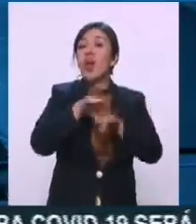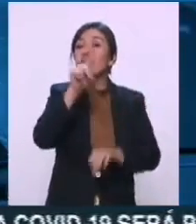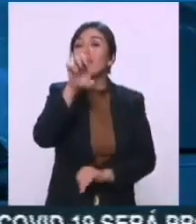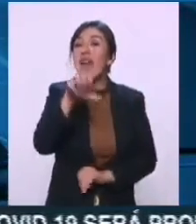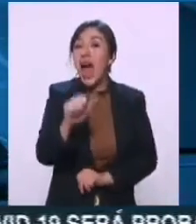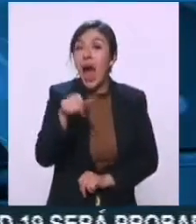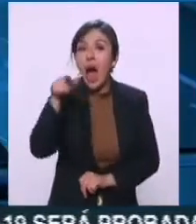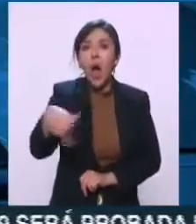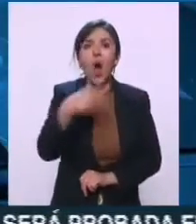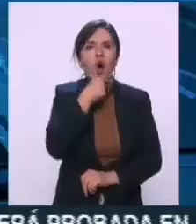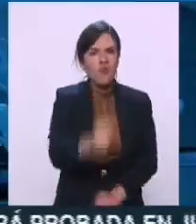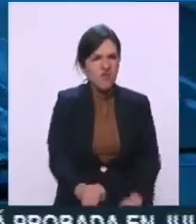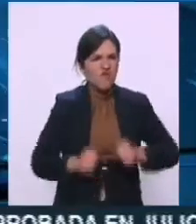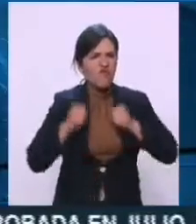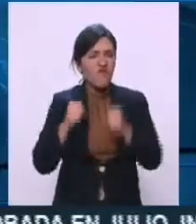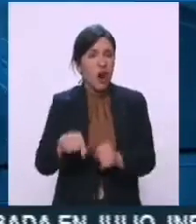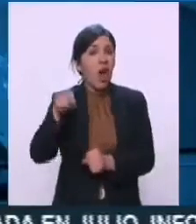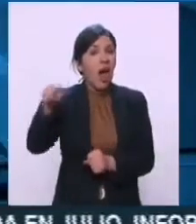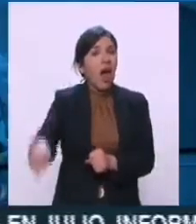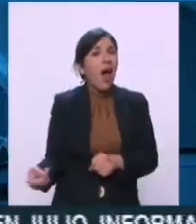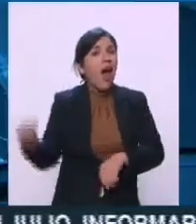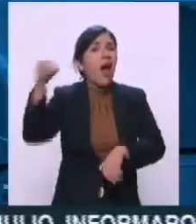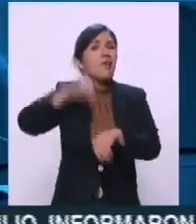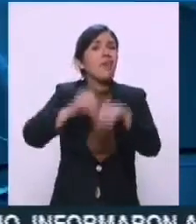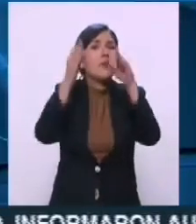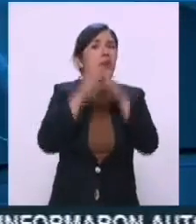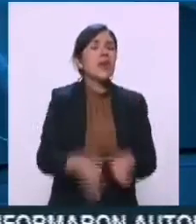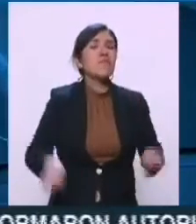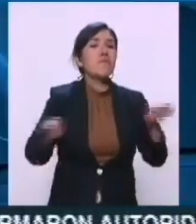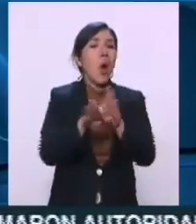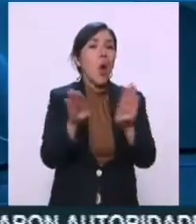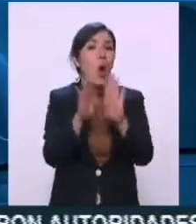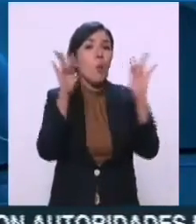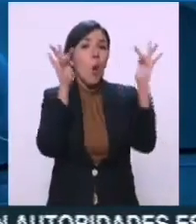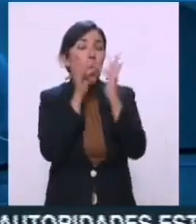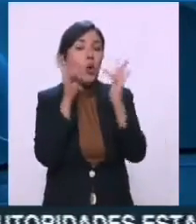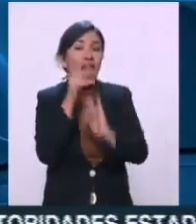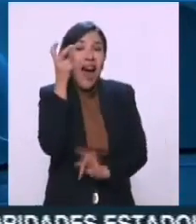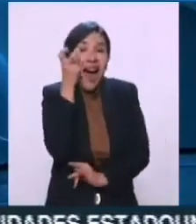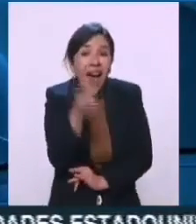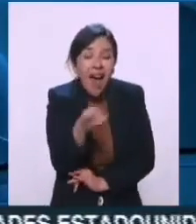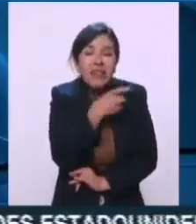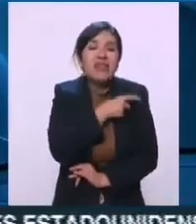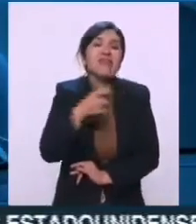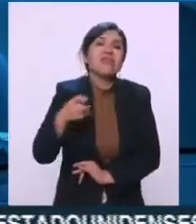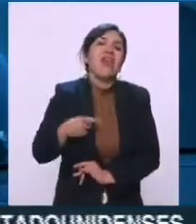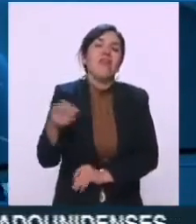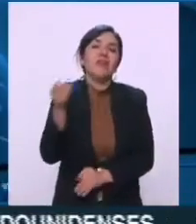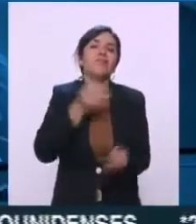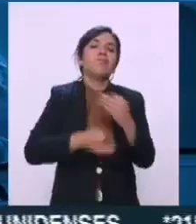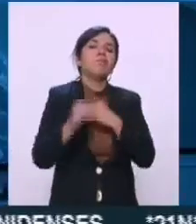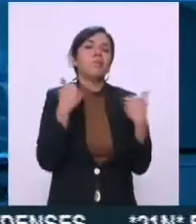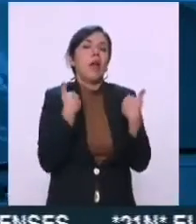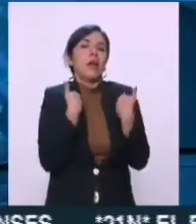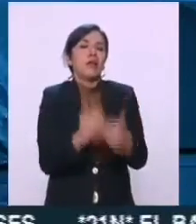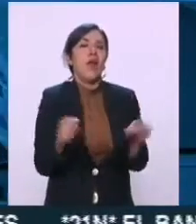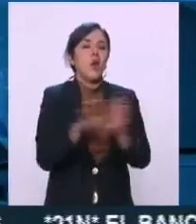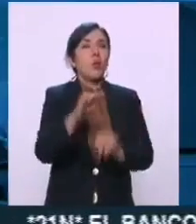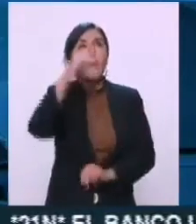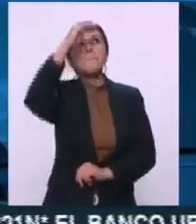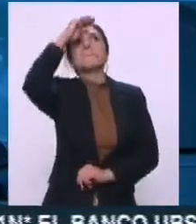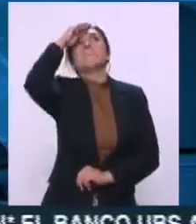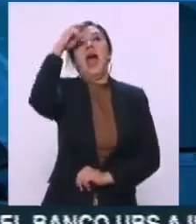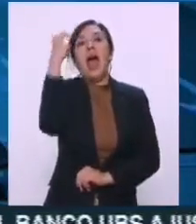Era el hombre fuerte, era el hombre clave en esta relación. Y ahí es donde nos tiene que hacer